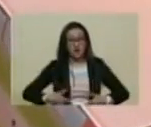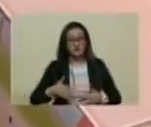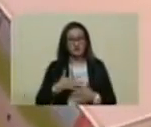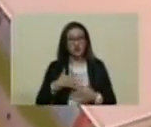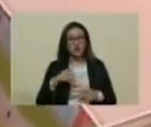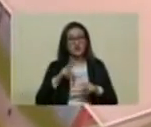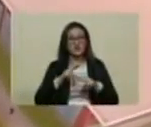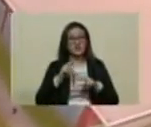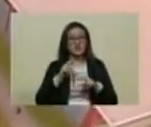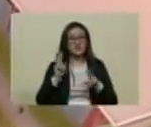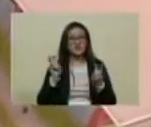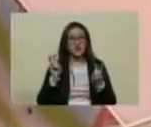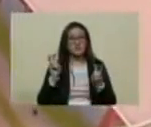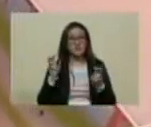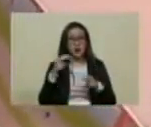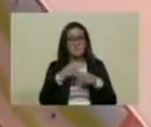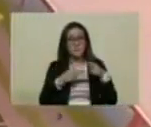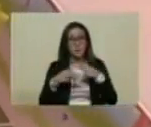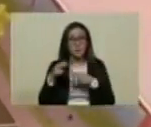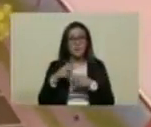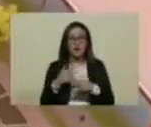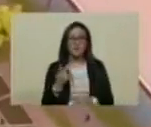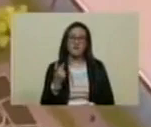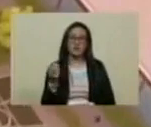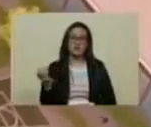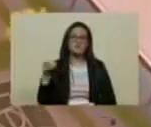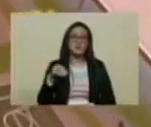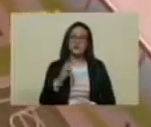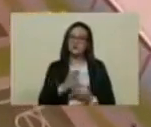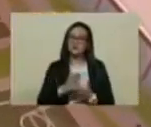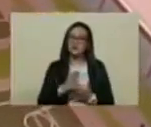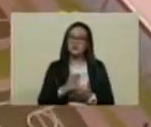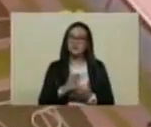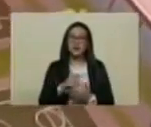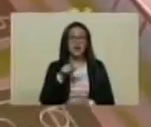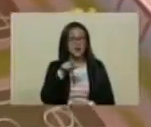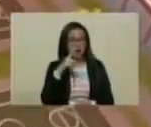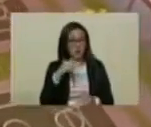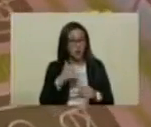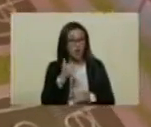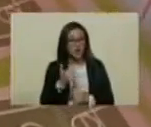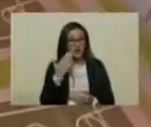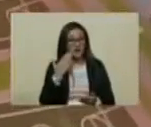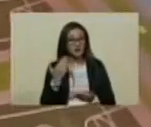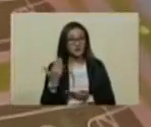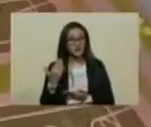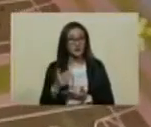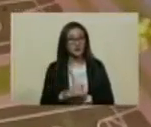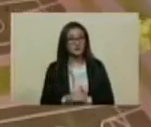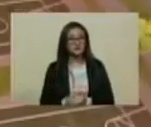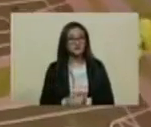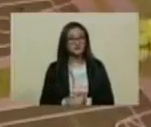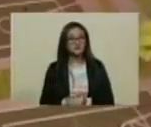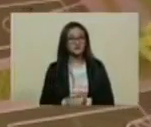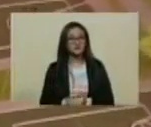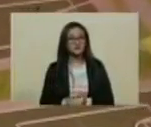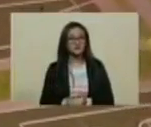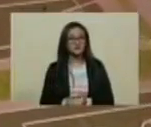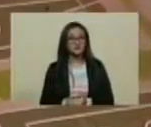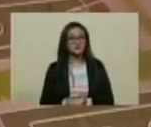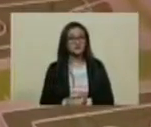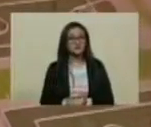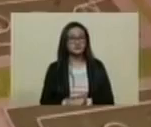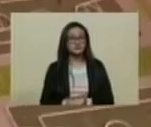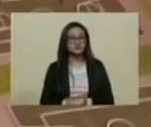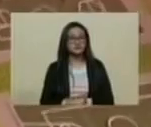materia de infraestructura, pero siempre hará falta más. Y este proyecto que usted había anunciado al país, y que como ya bien lo señalaba